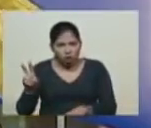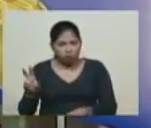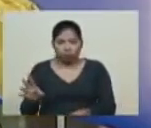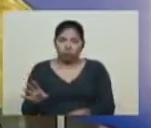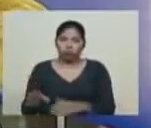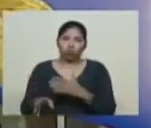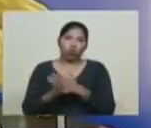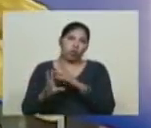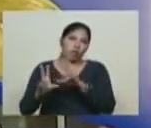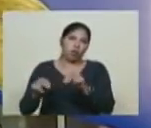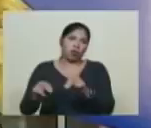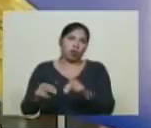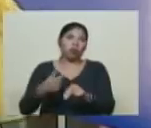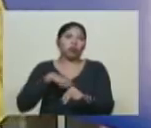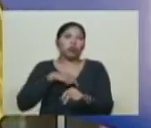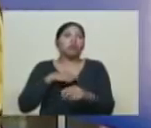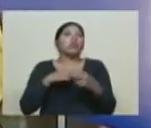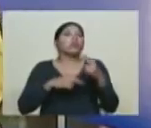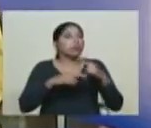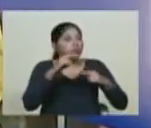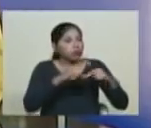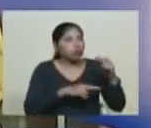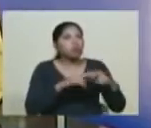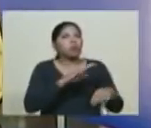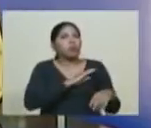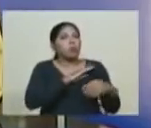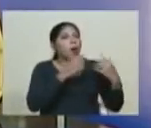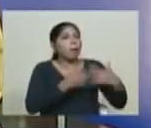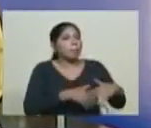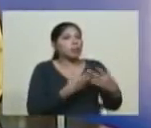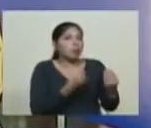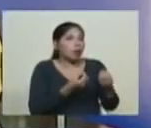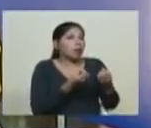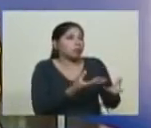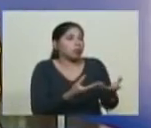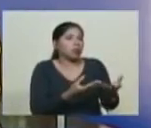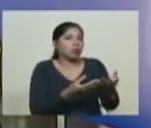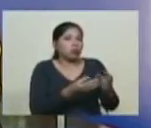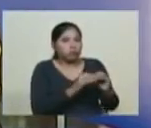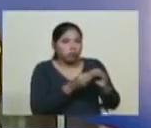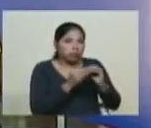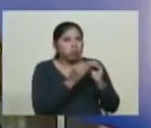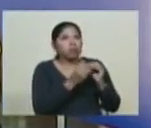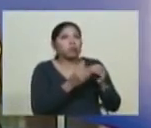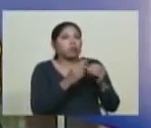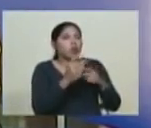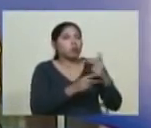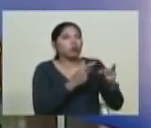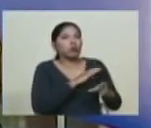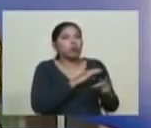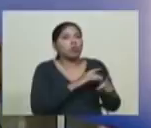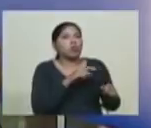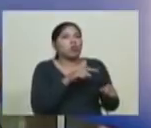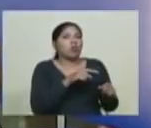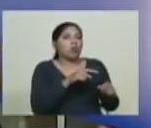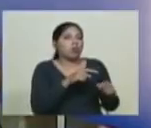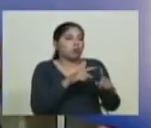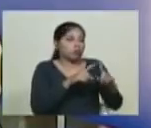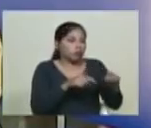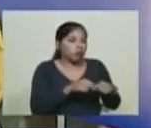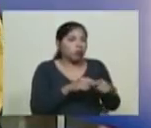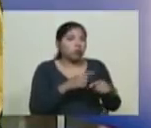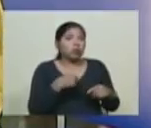estamos montando la empresa para la construcción de equipos médicos y médico-quirúrgicos. Pero tenemos que comprarla en